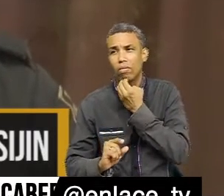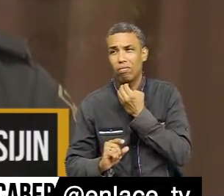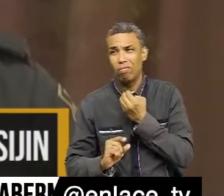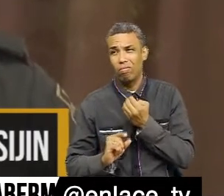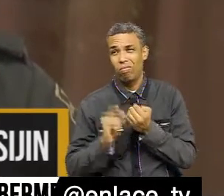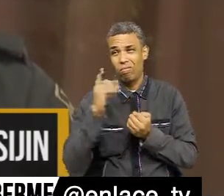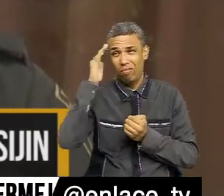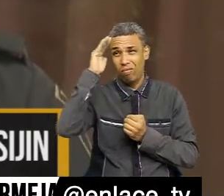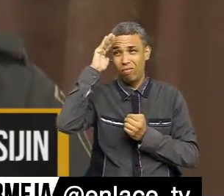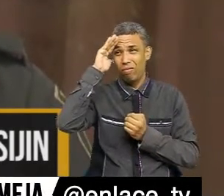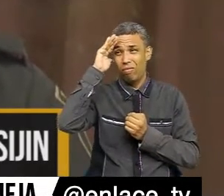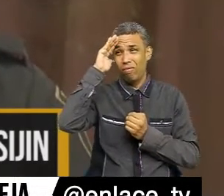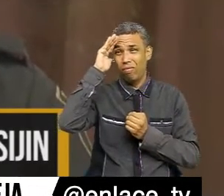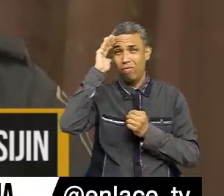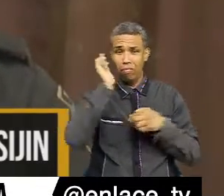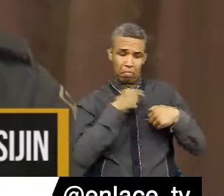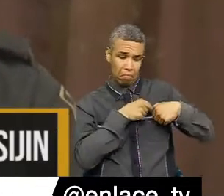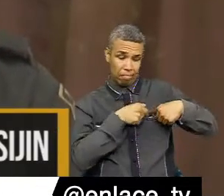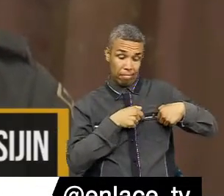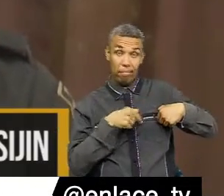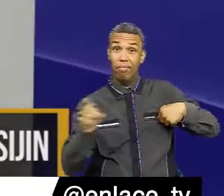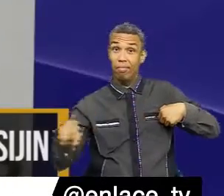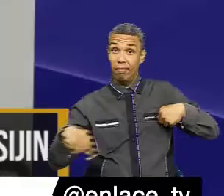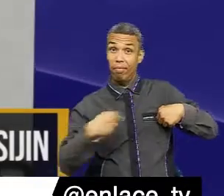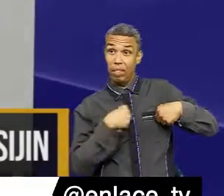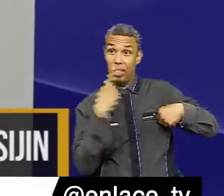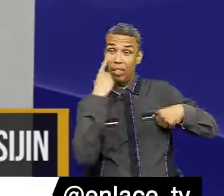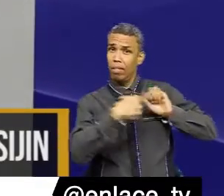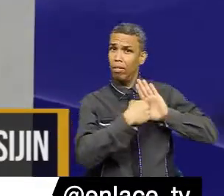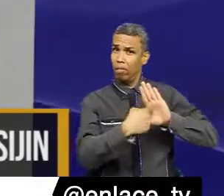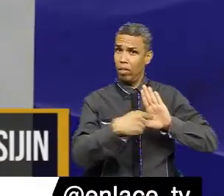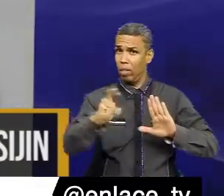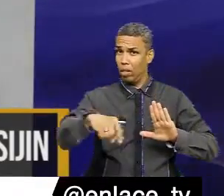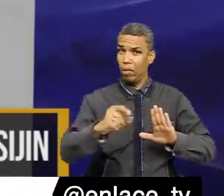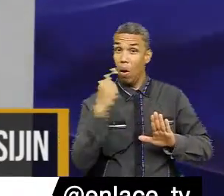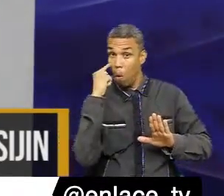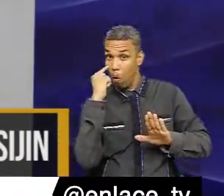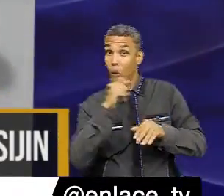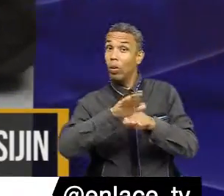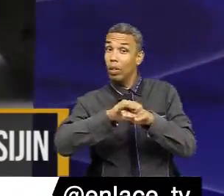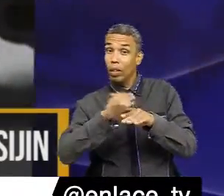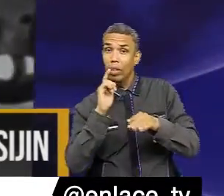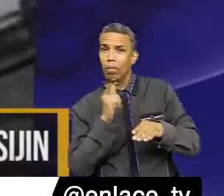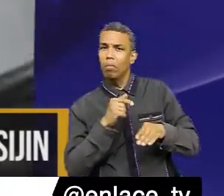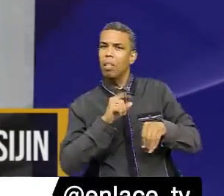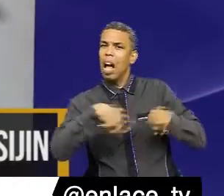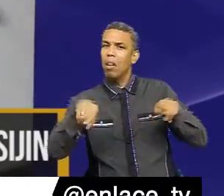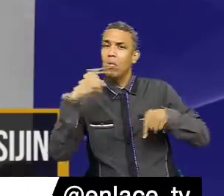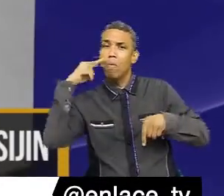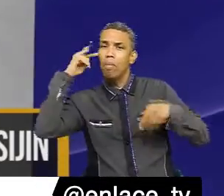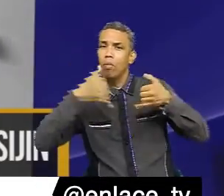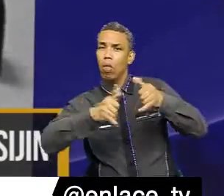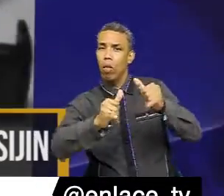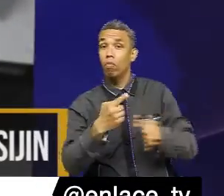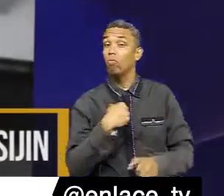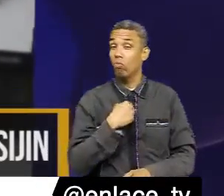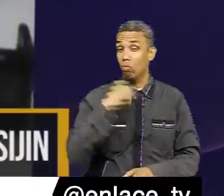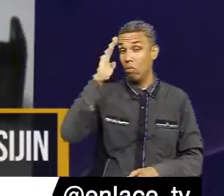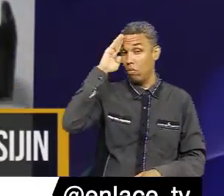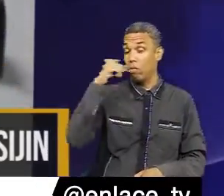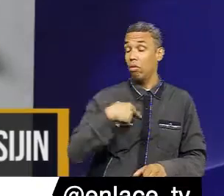identificado, y de acuerdo al actuar de la misma comunidad, que nos permite llegar